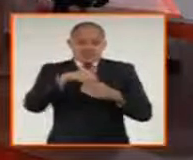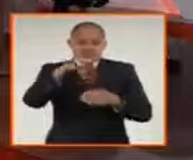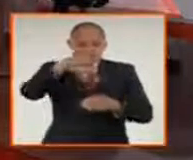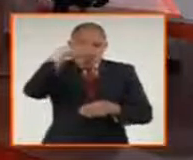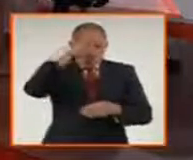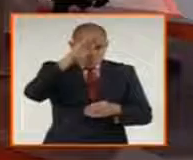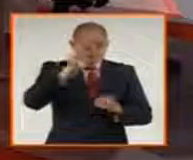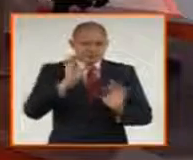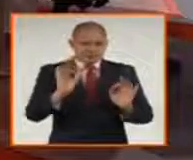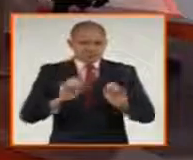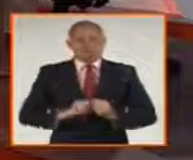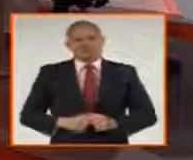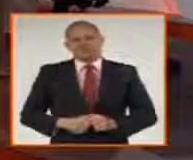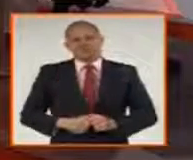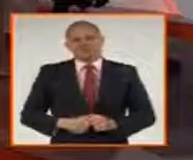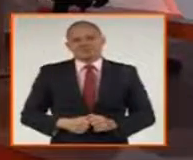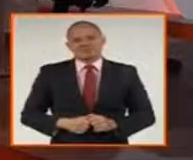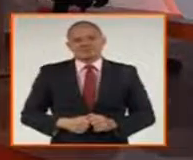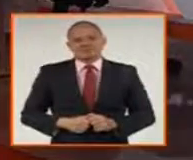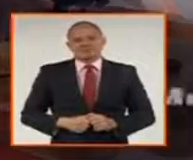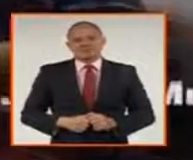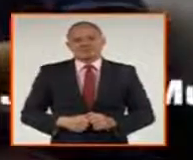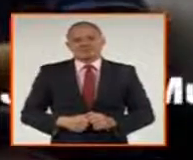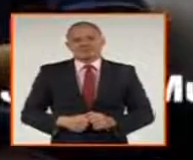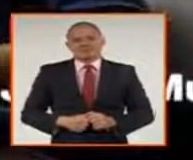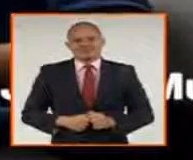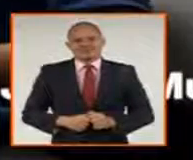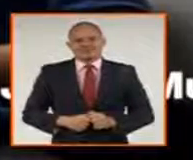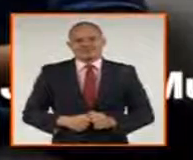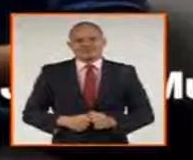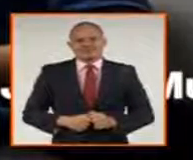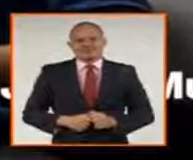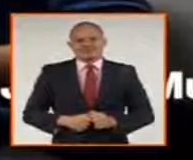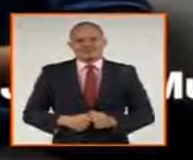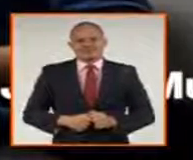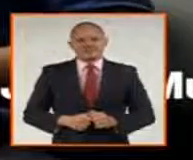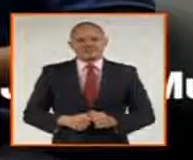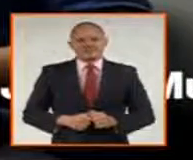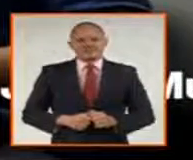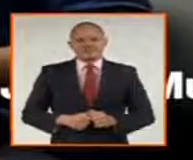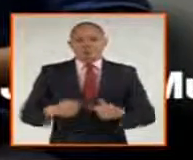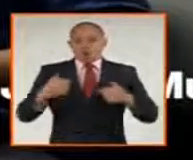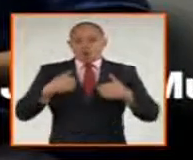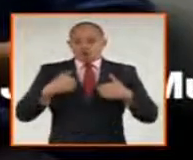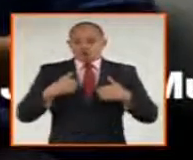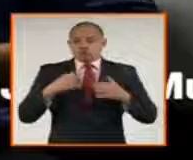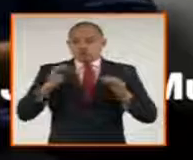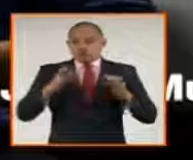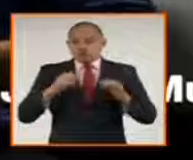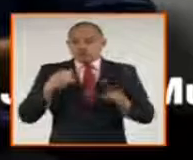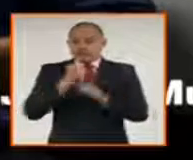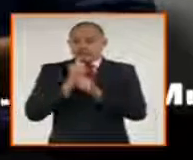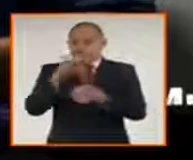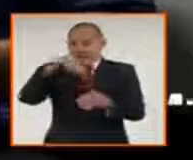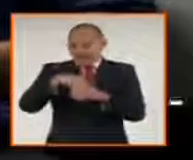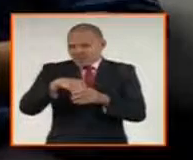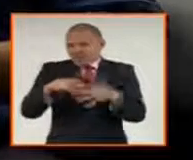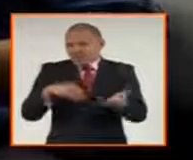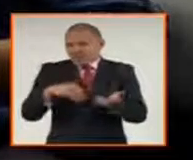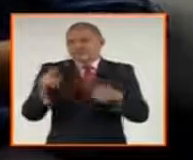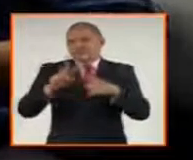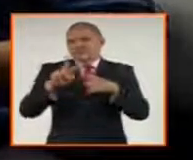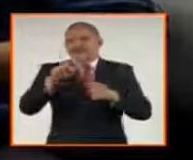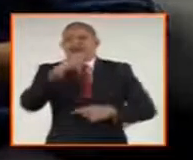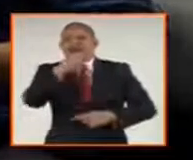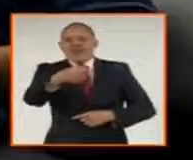particular. Siga con nosotros. Como cubano y como comunicador, yo apoyo el Código de las Familias porque es inclusivo y protege